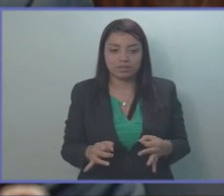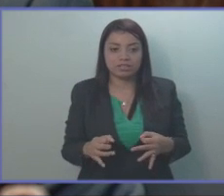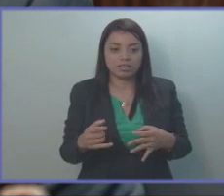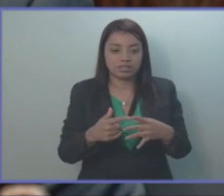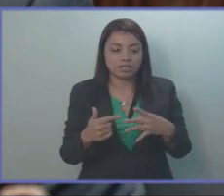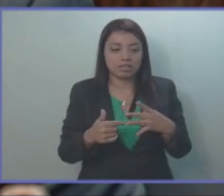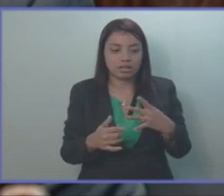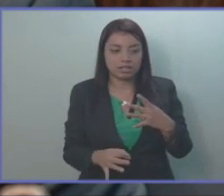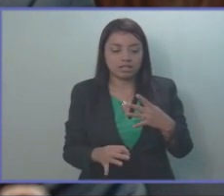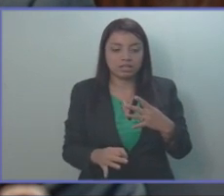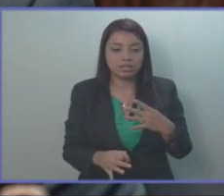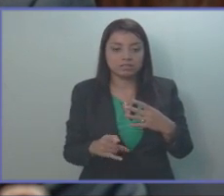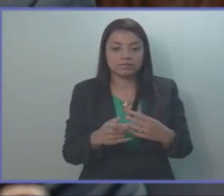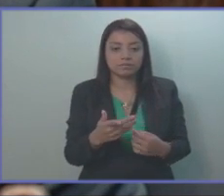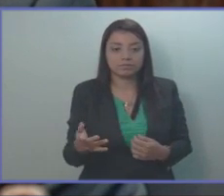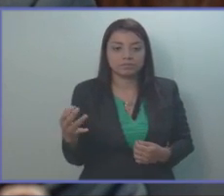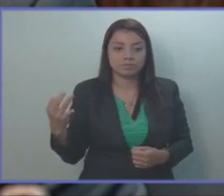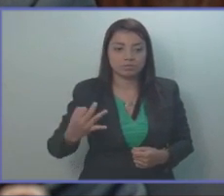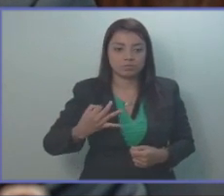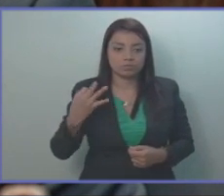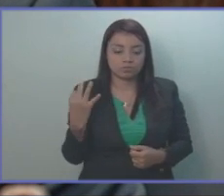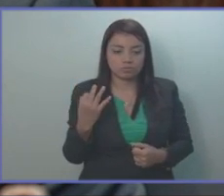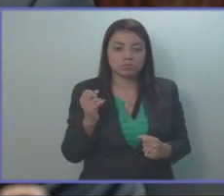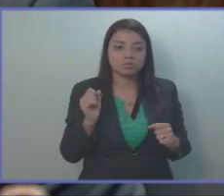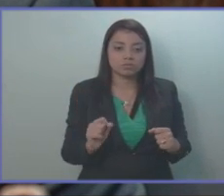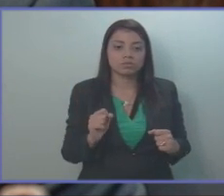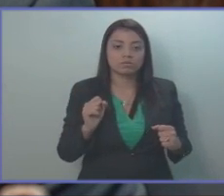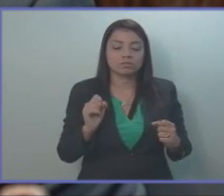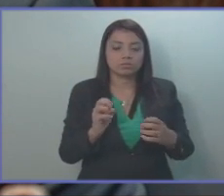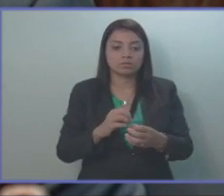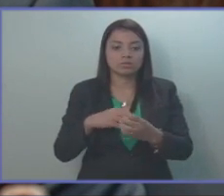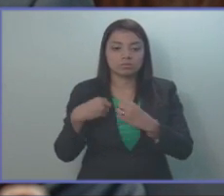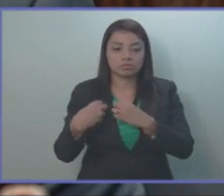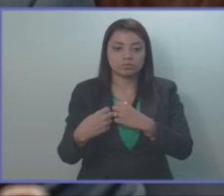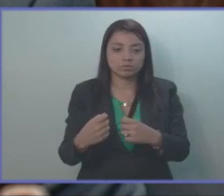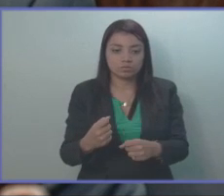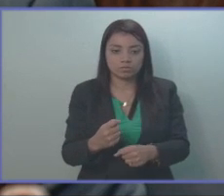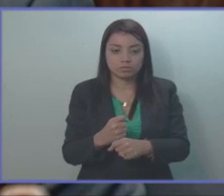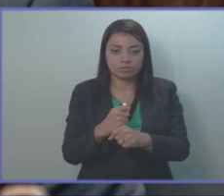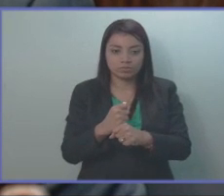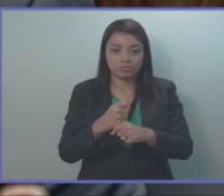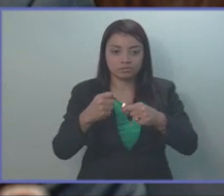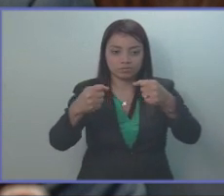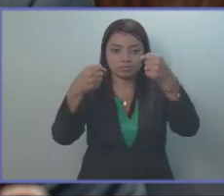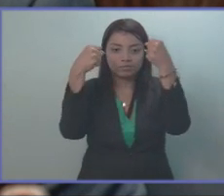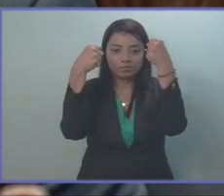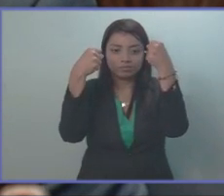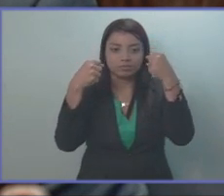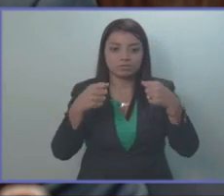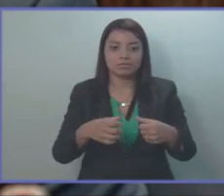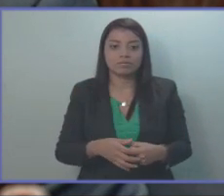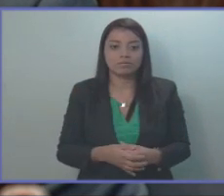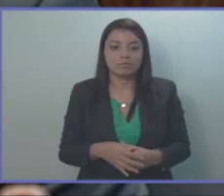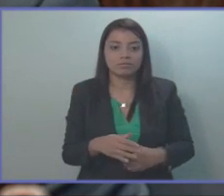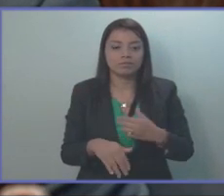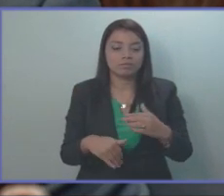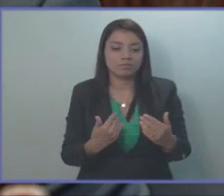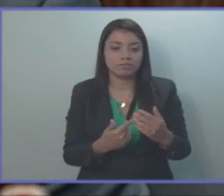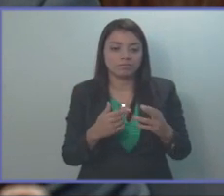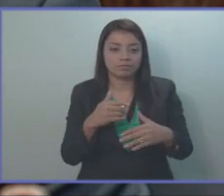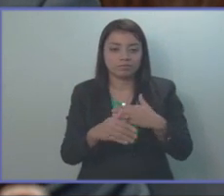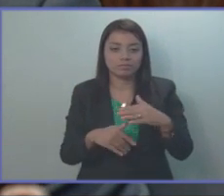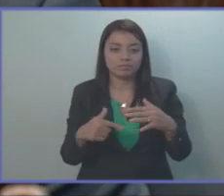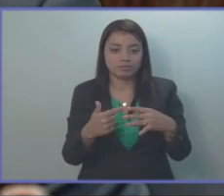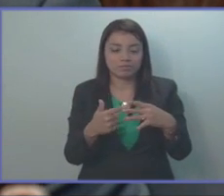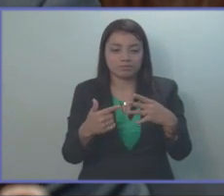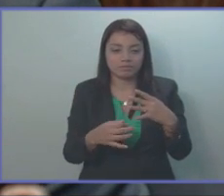ley, se vuelve necesario la creación de centros de máxima seguridad, así como de un régimen de esta